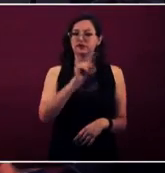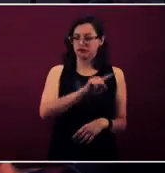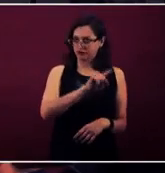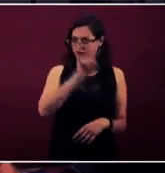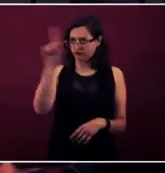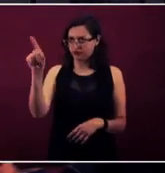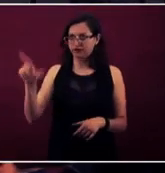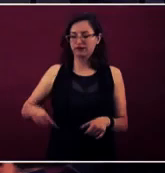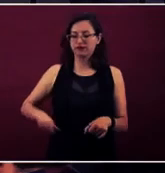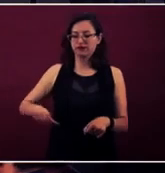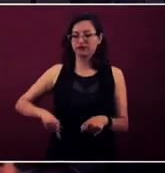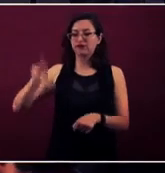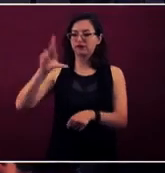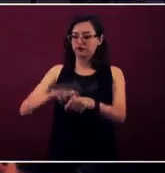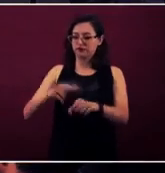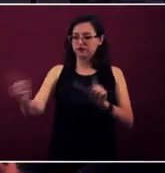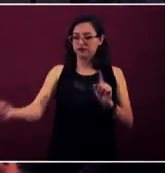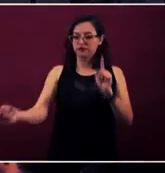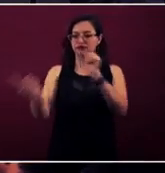gobernador. Ya